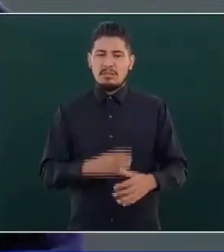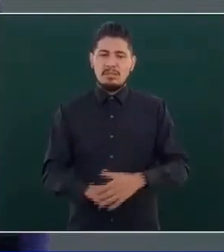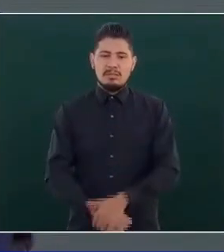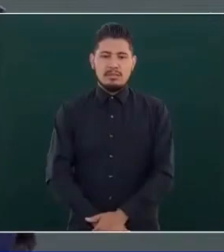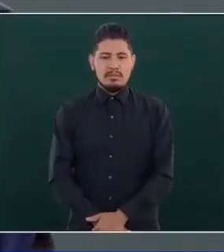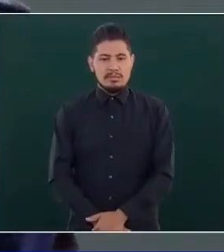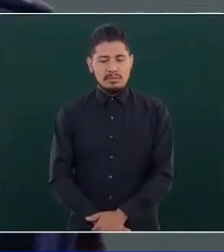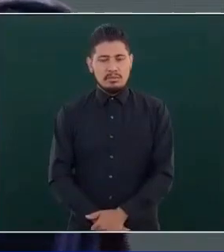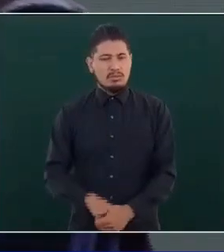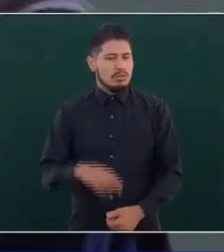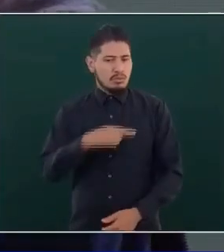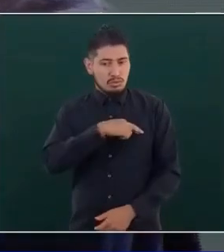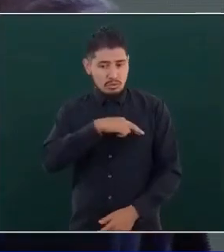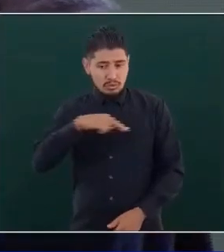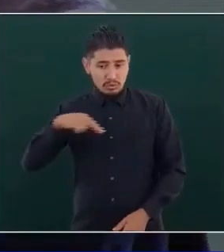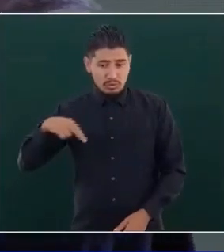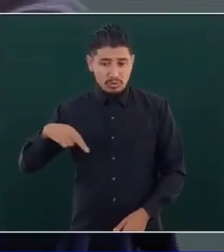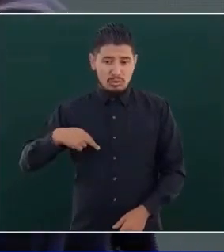que nosotros